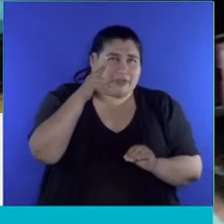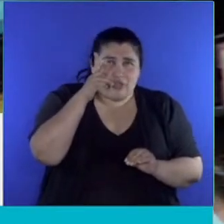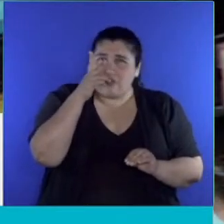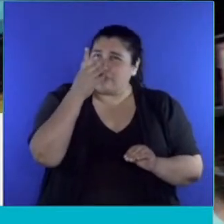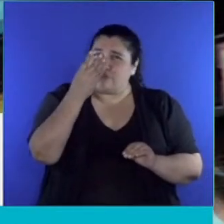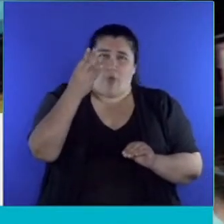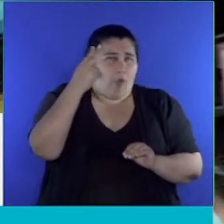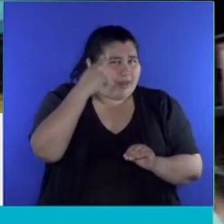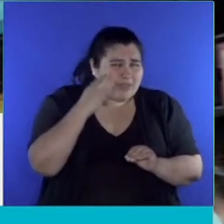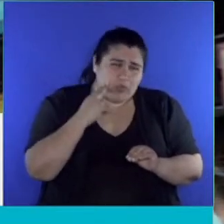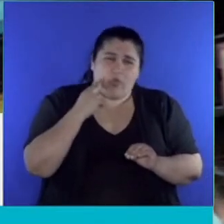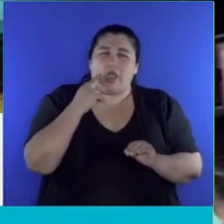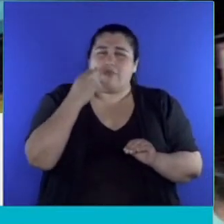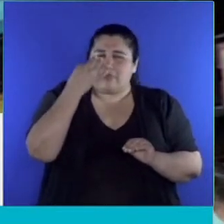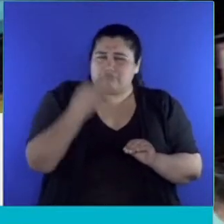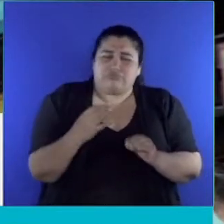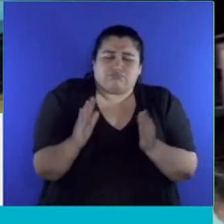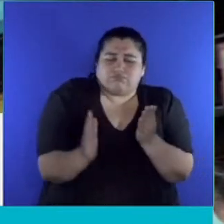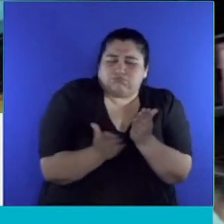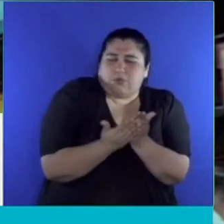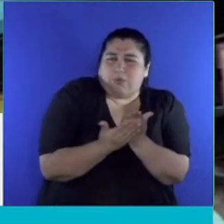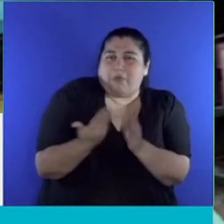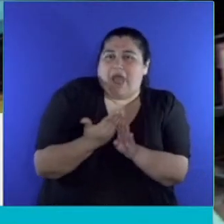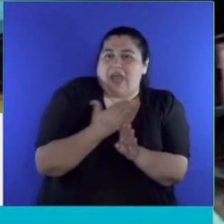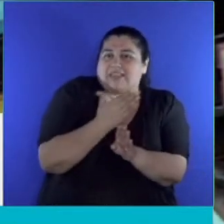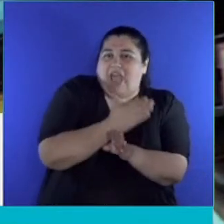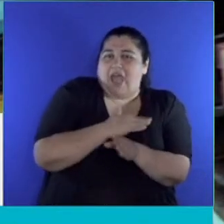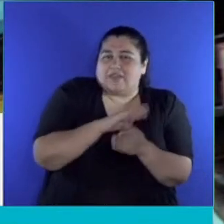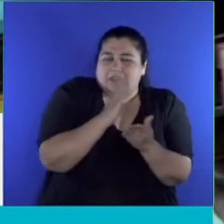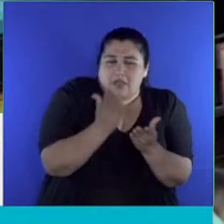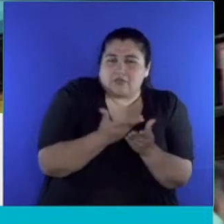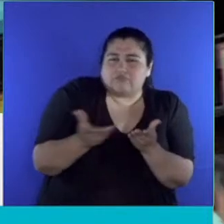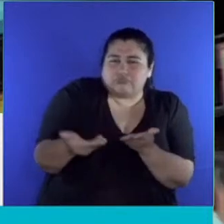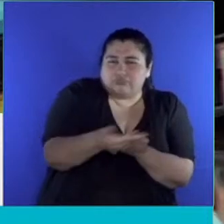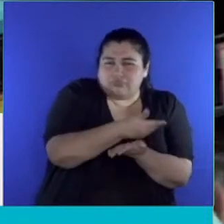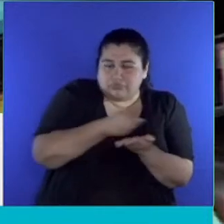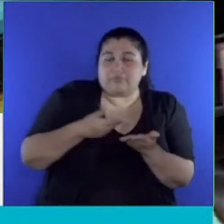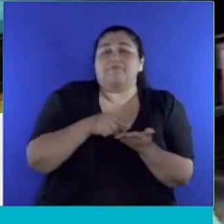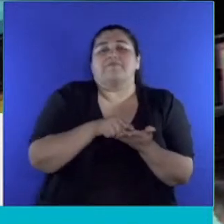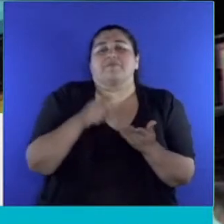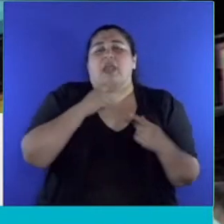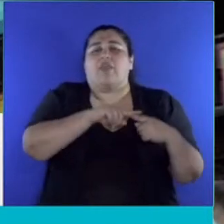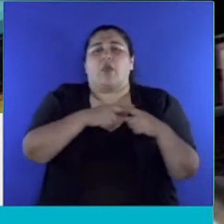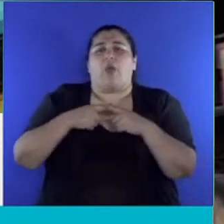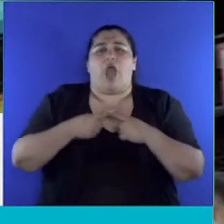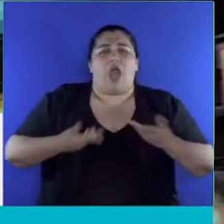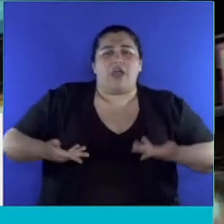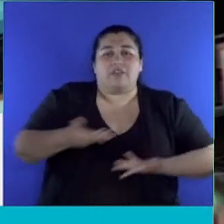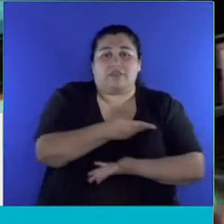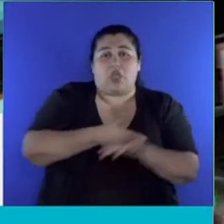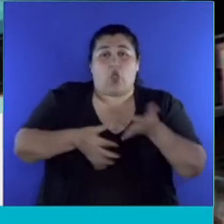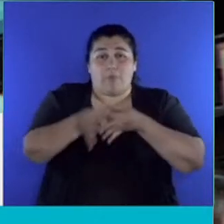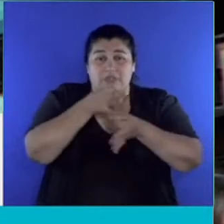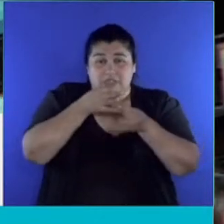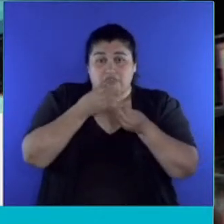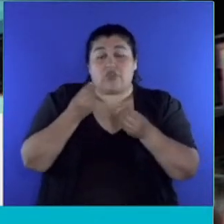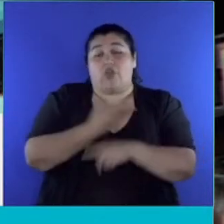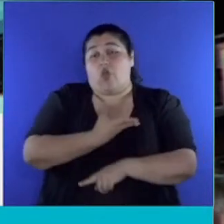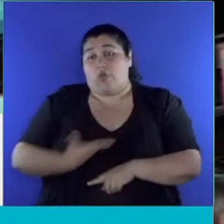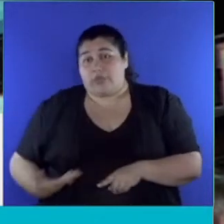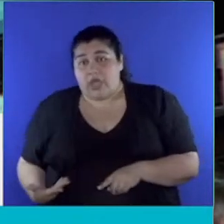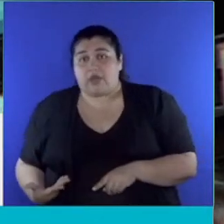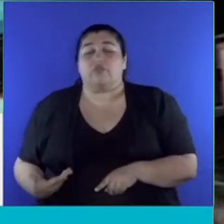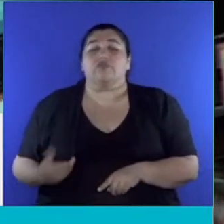48, 49 anteproyectos. Enriquecedor debate en una conversación que se dio entre el Poder